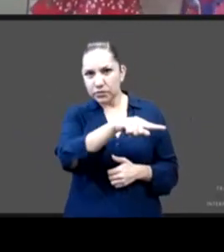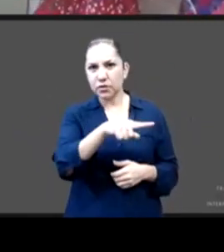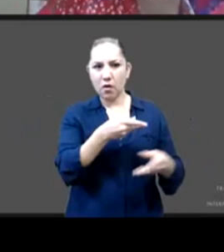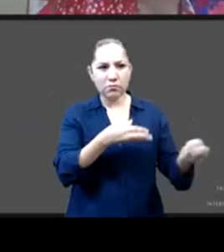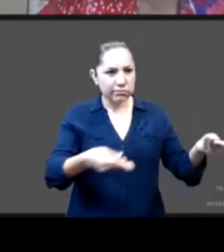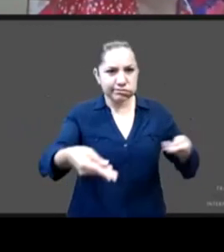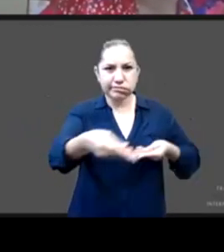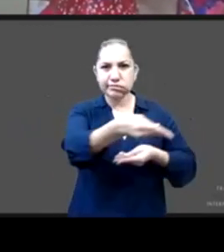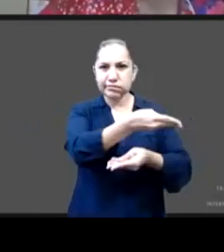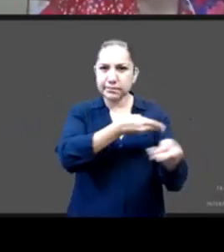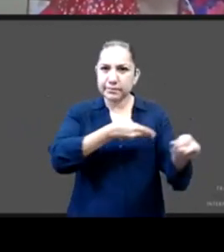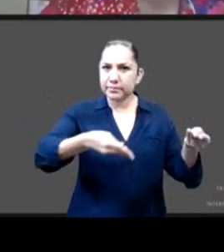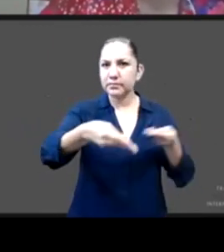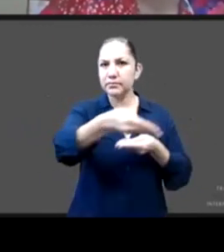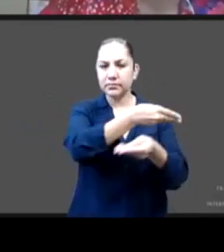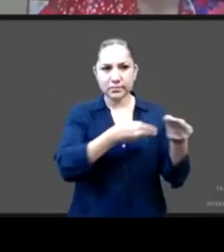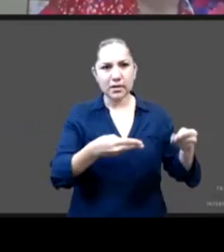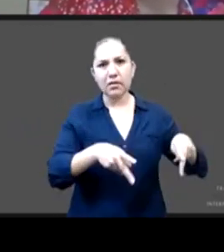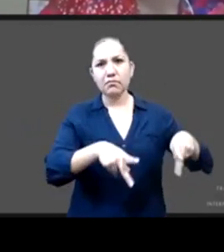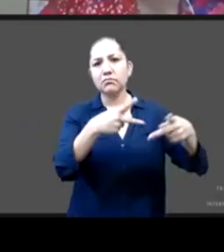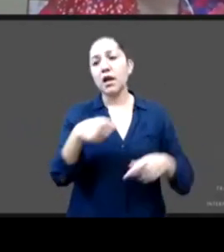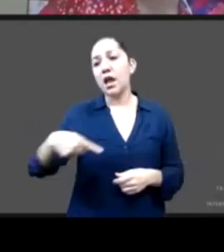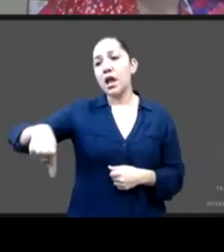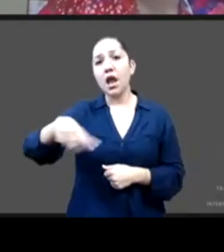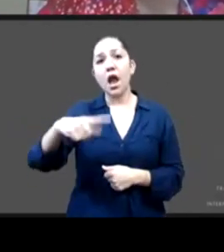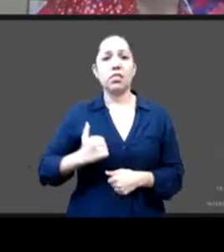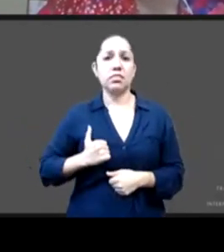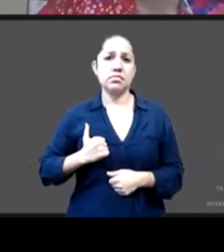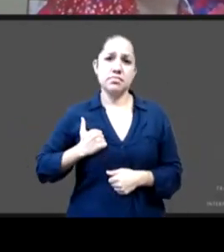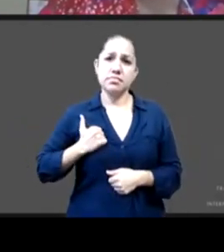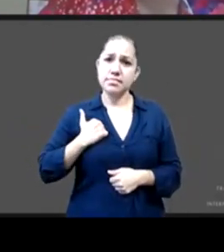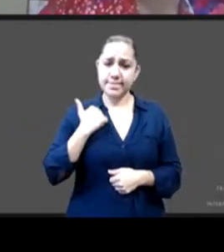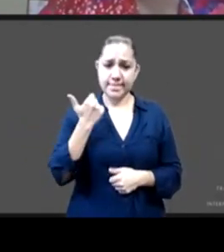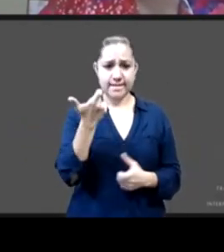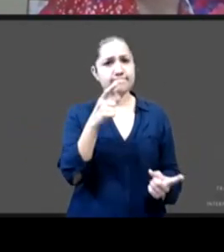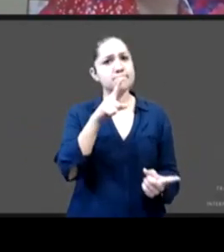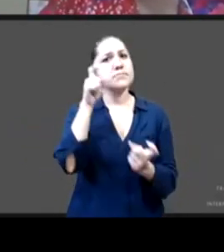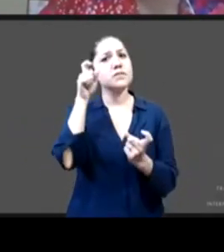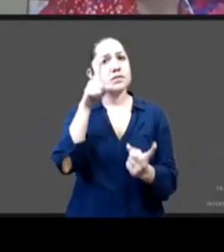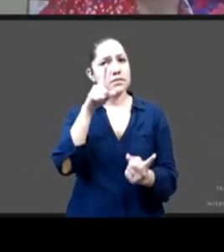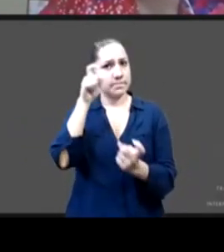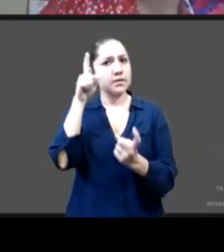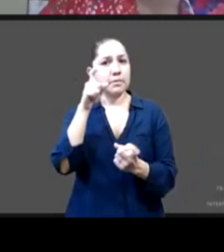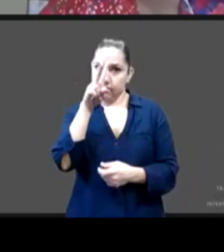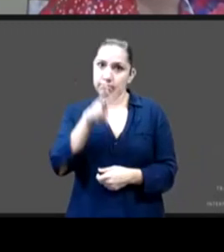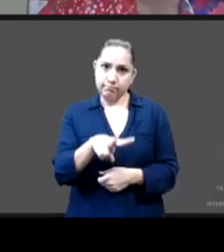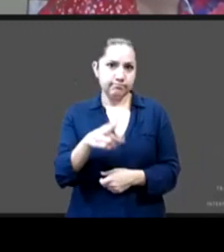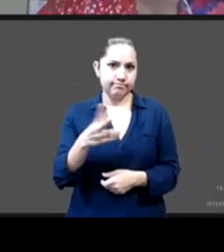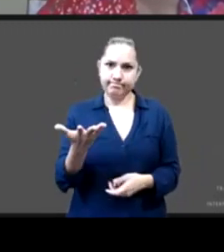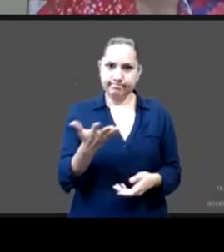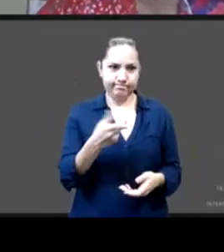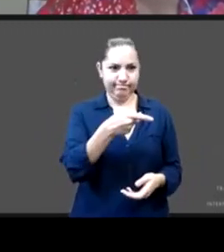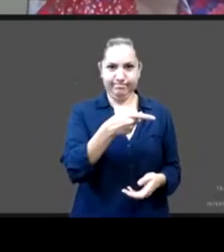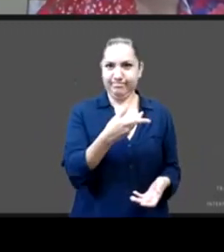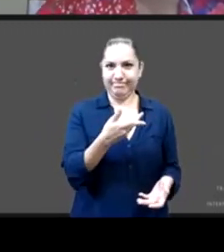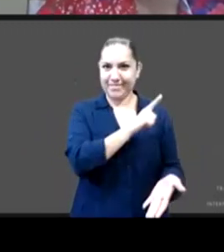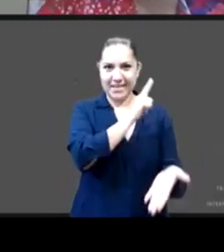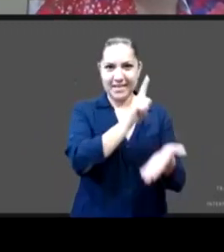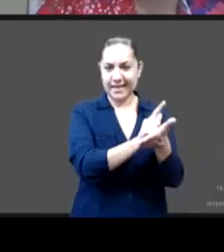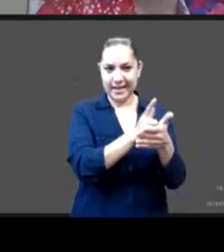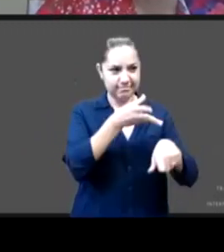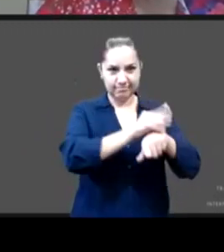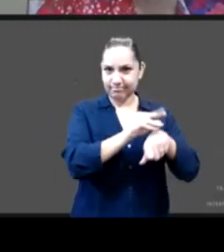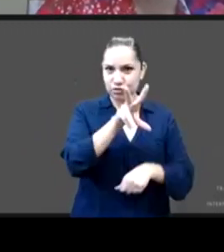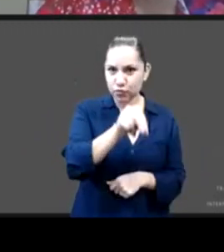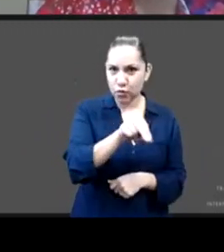actividad un enorme beneficio lucrativo, ilegal, evidentemente, que daña la vida de las personas, pero